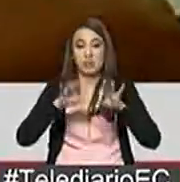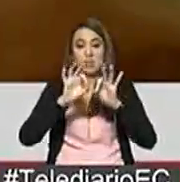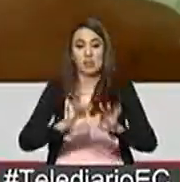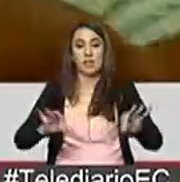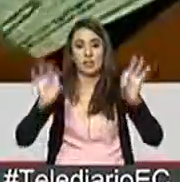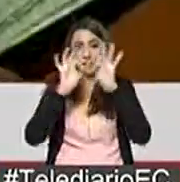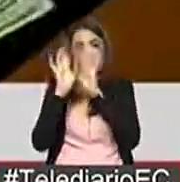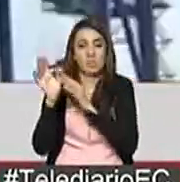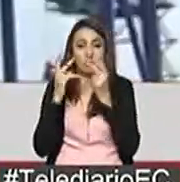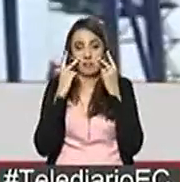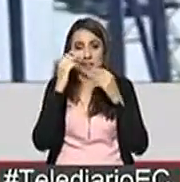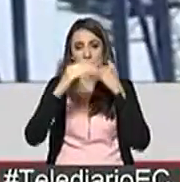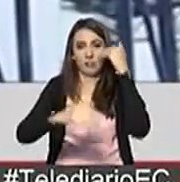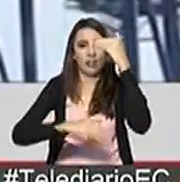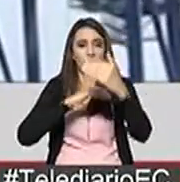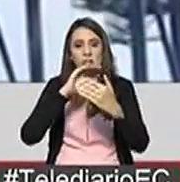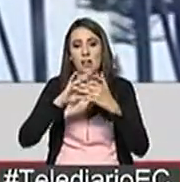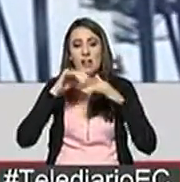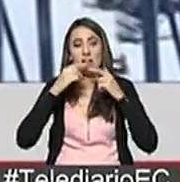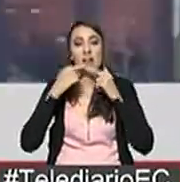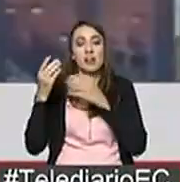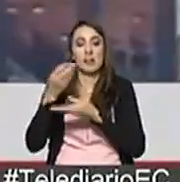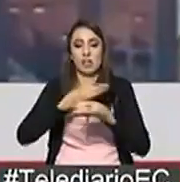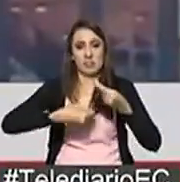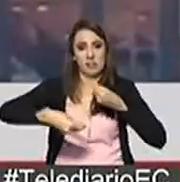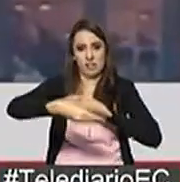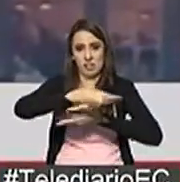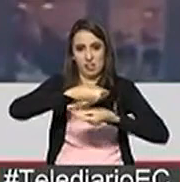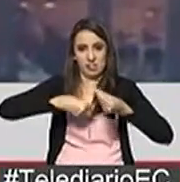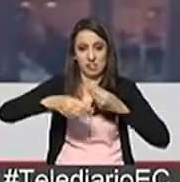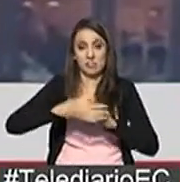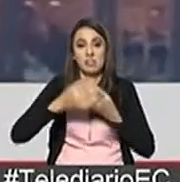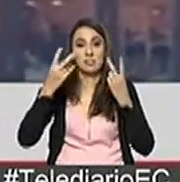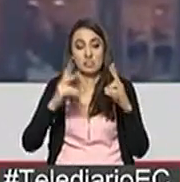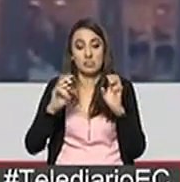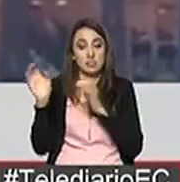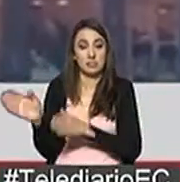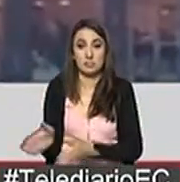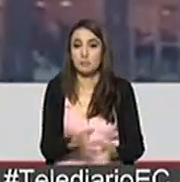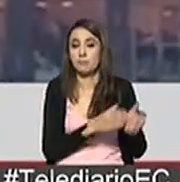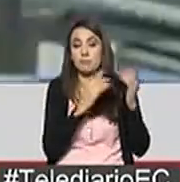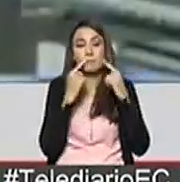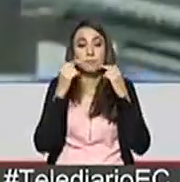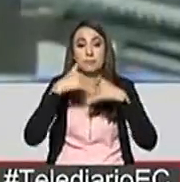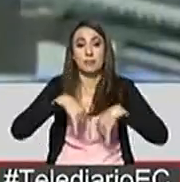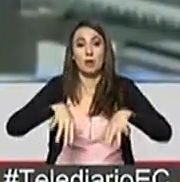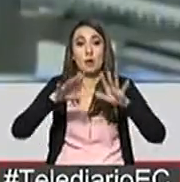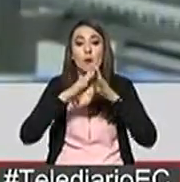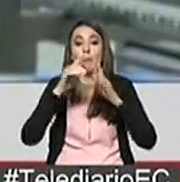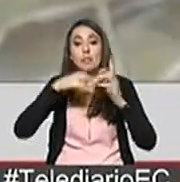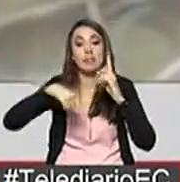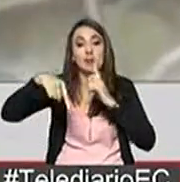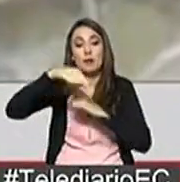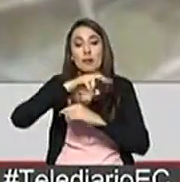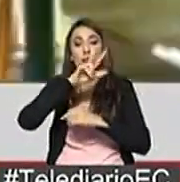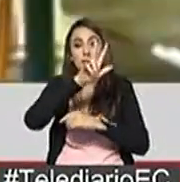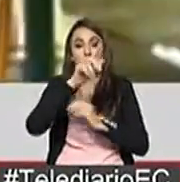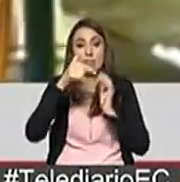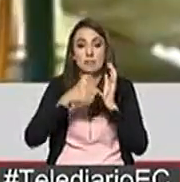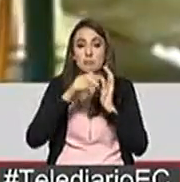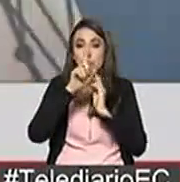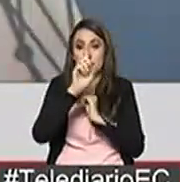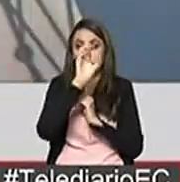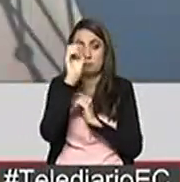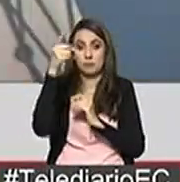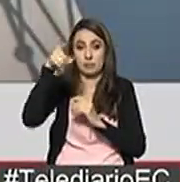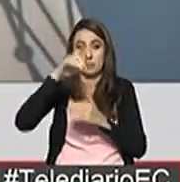del presidente Lenín Moreno será el Plan Anual de Inversiones y los recursos de organismos multilaterales que bordean los 3.100 millones de